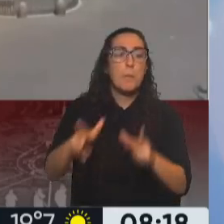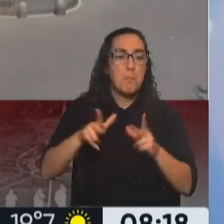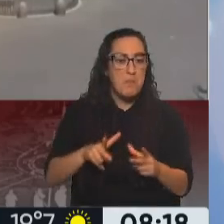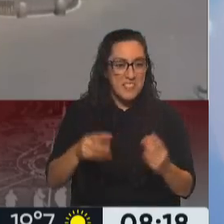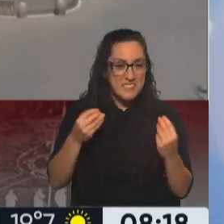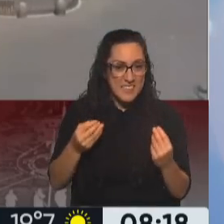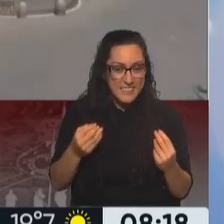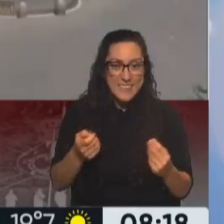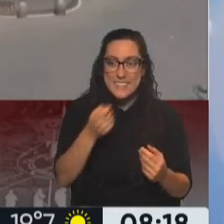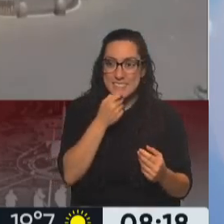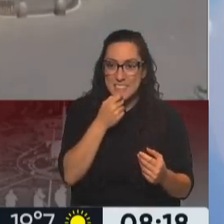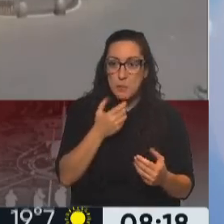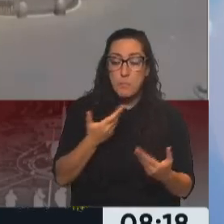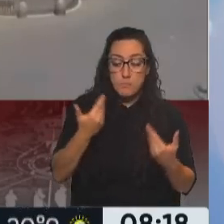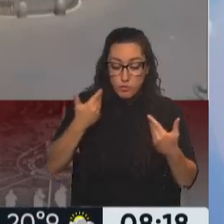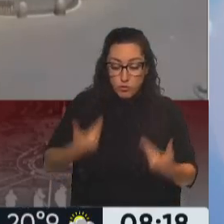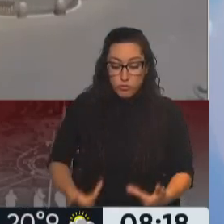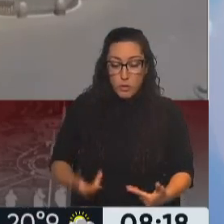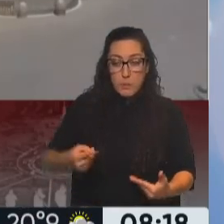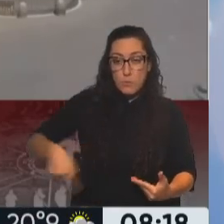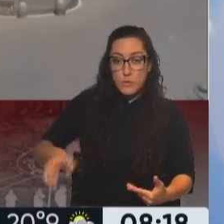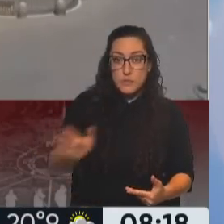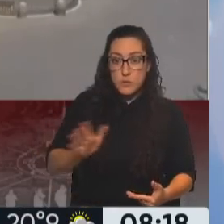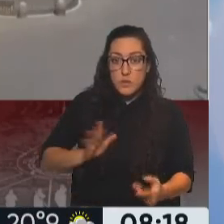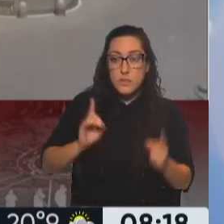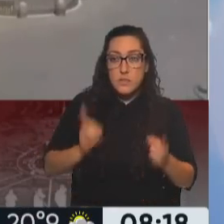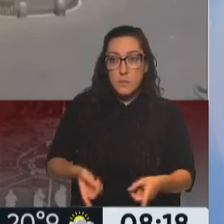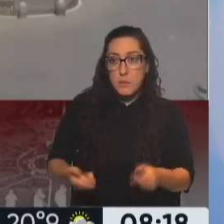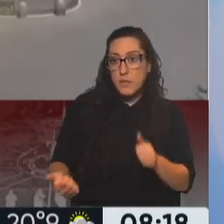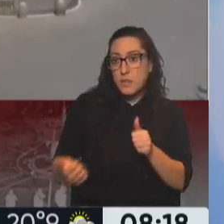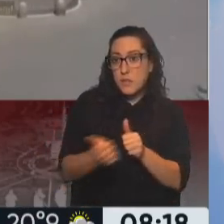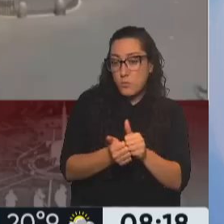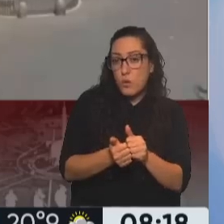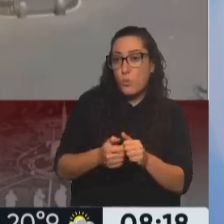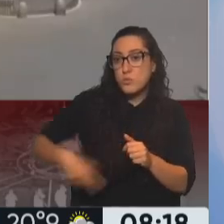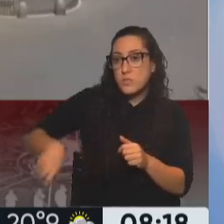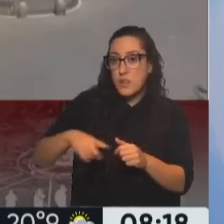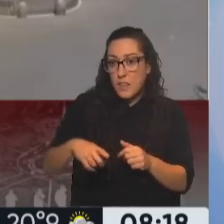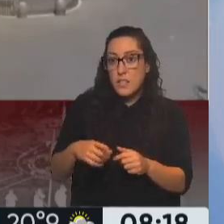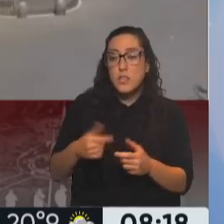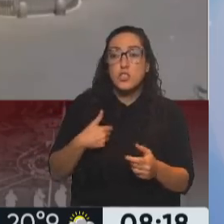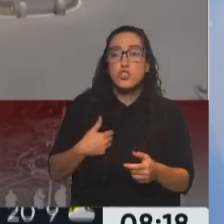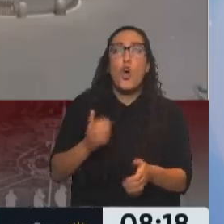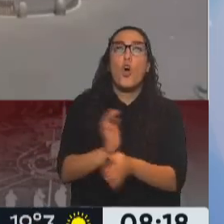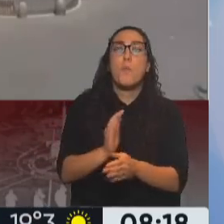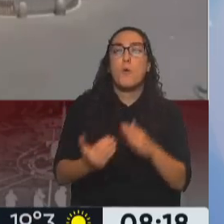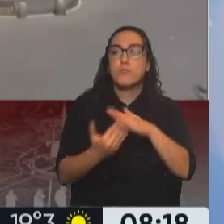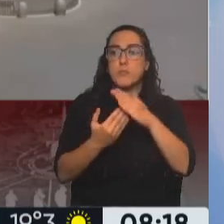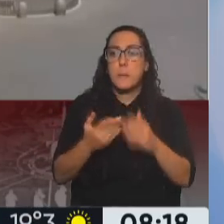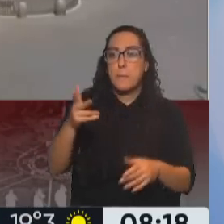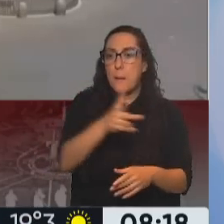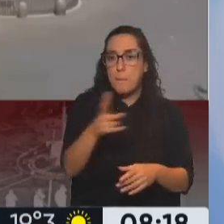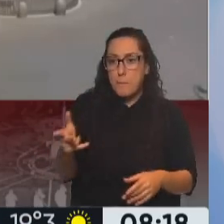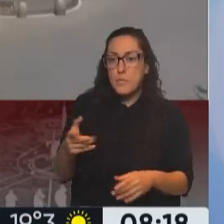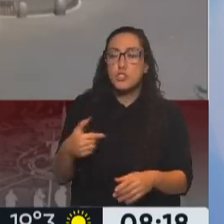me asusta lo que soy para ustedes, también me consuela lo que soy con ustedes. Para ustedes soy obispo, papa, con ustedes